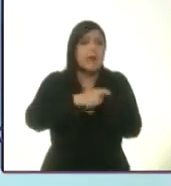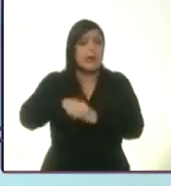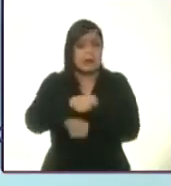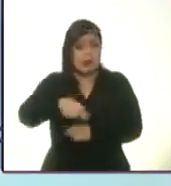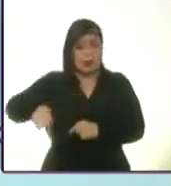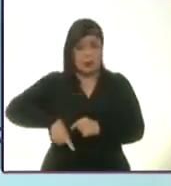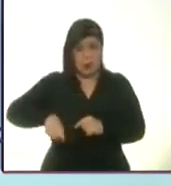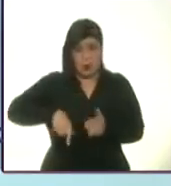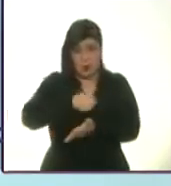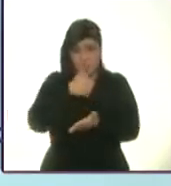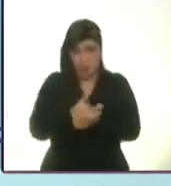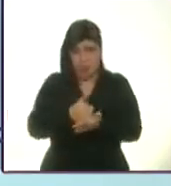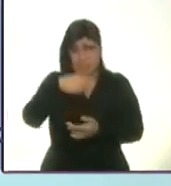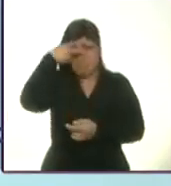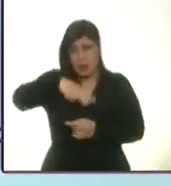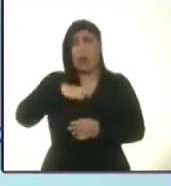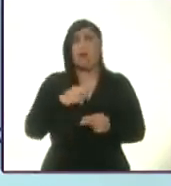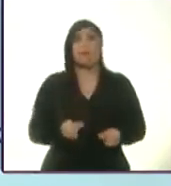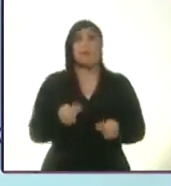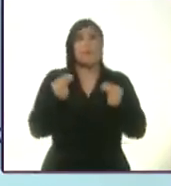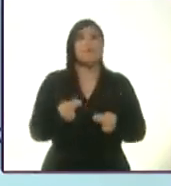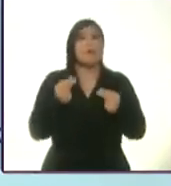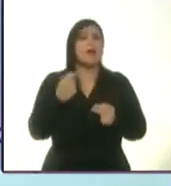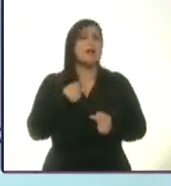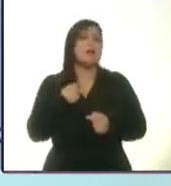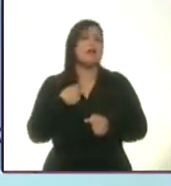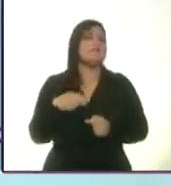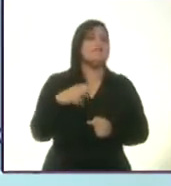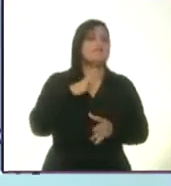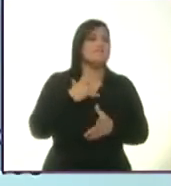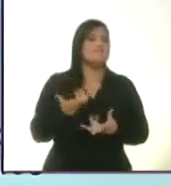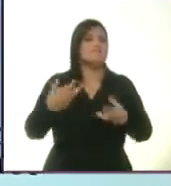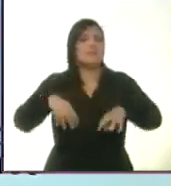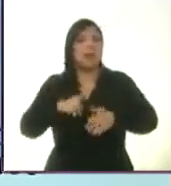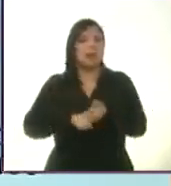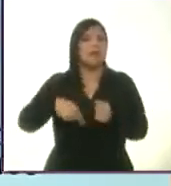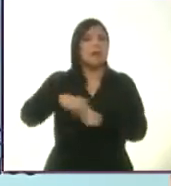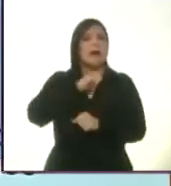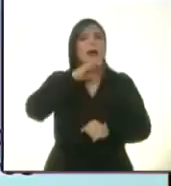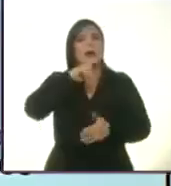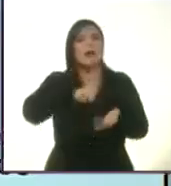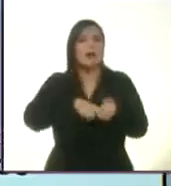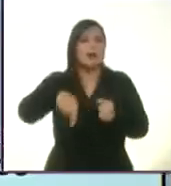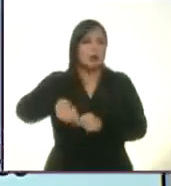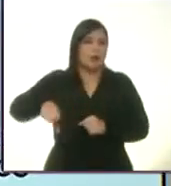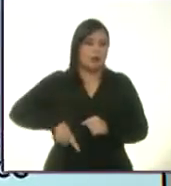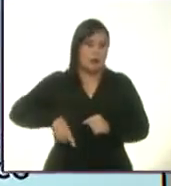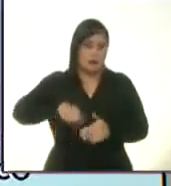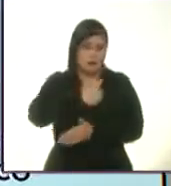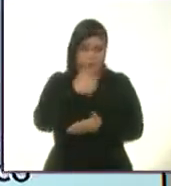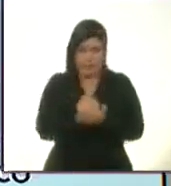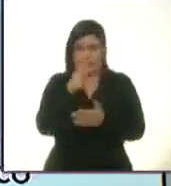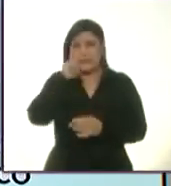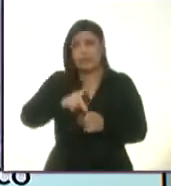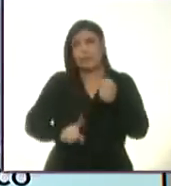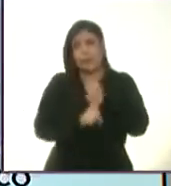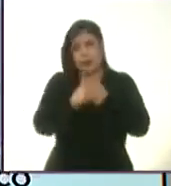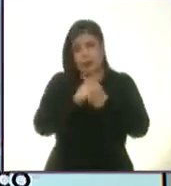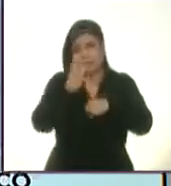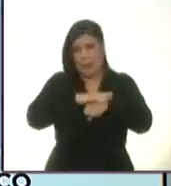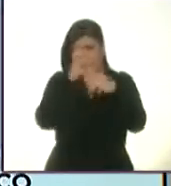un negocio privado regresó la corrupción al gobierno de la ciudad ese es el principal problema